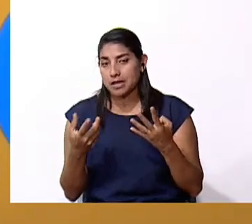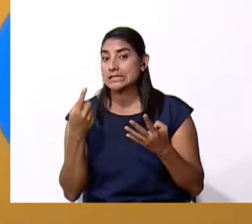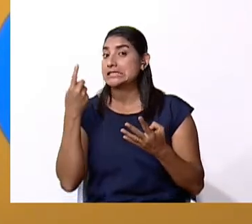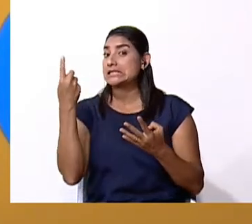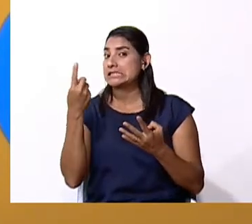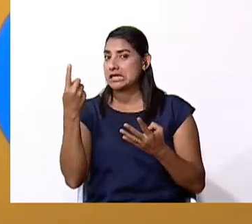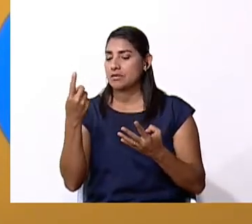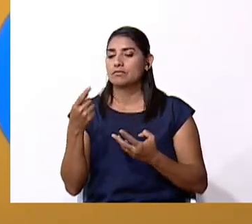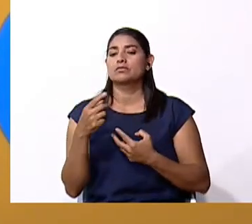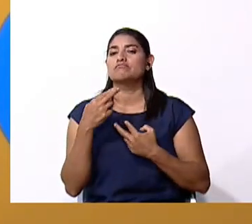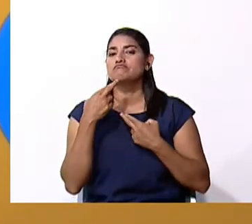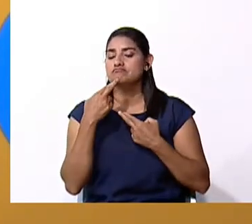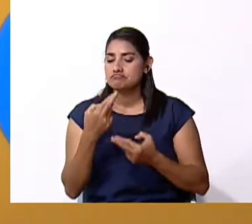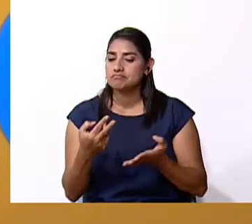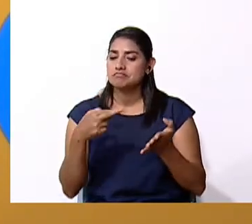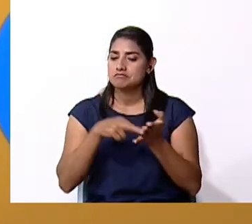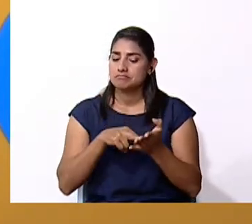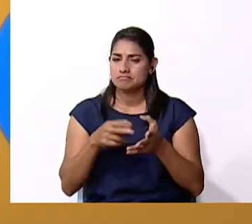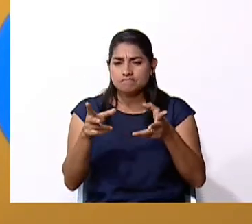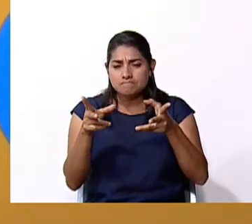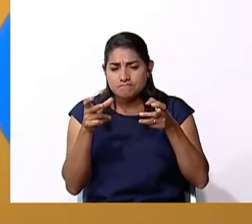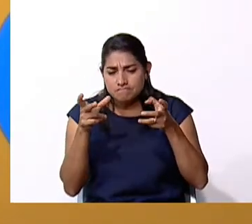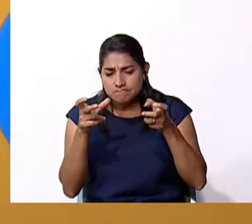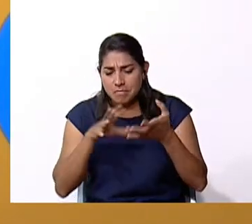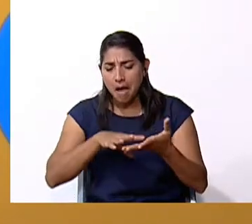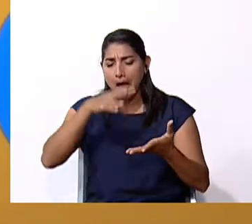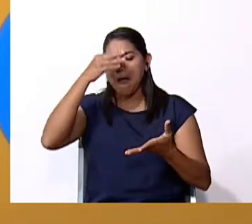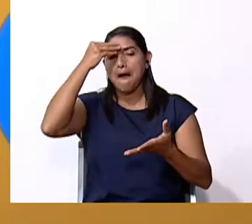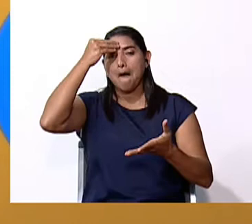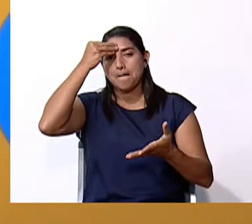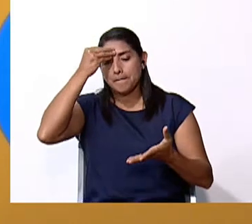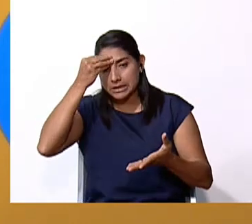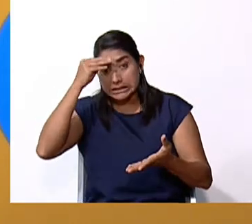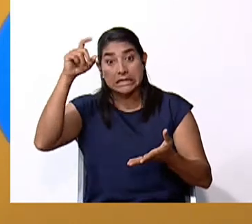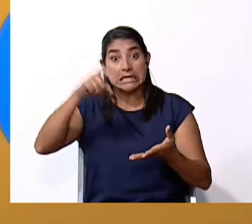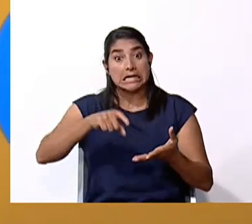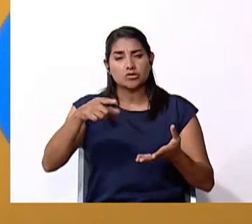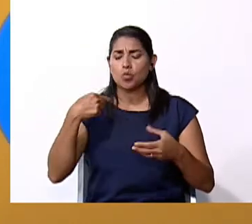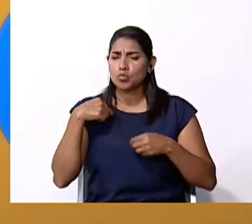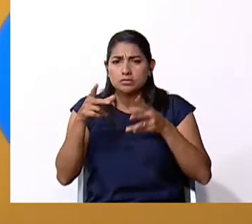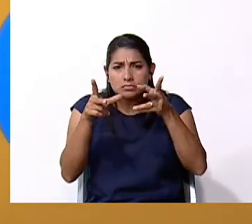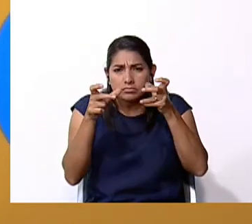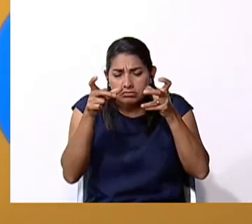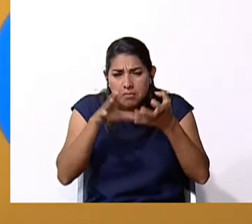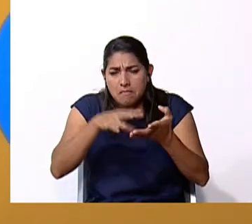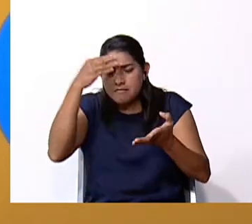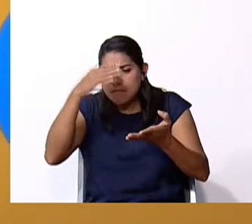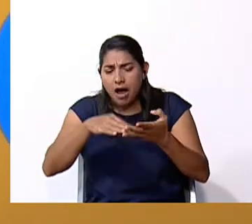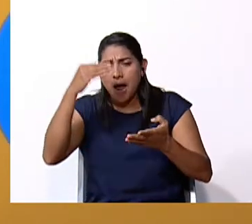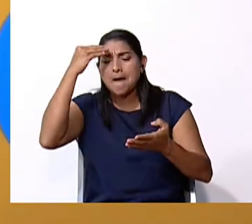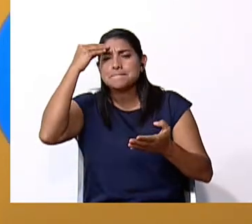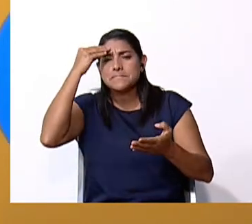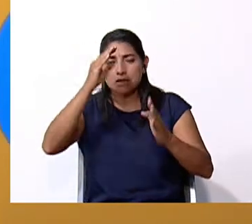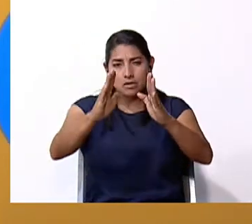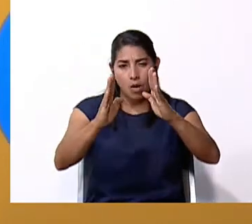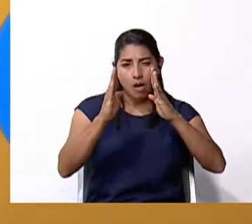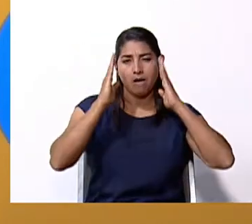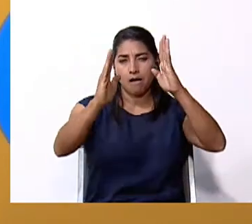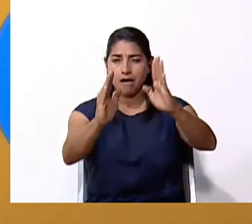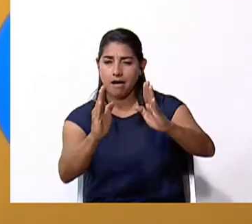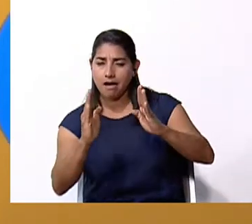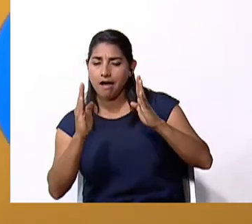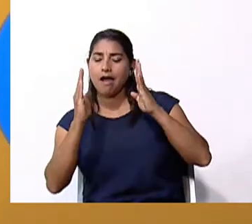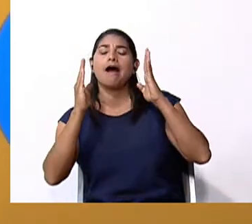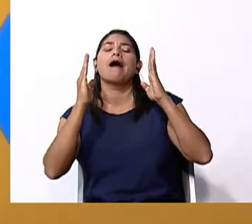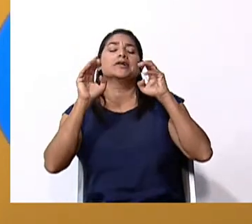voy a decir lo mismo. Interés en primer lugar. Necesito que tengan muchísimo interés para que prestemos atención